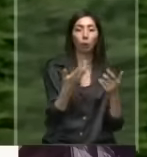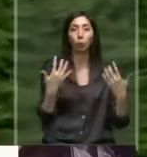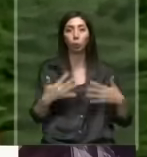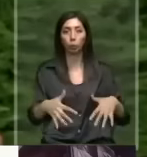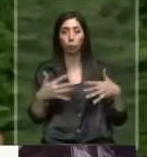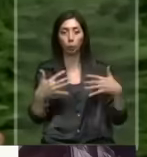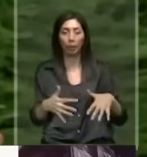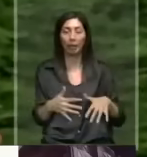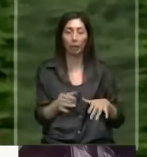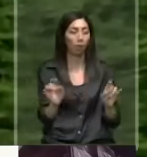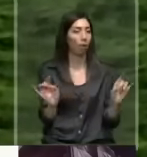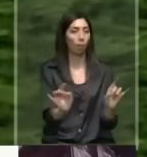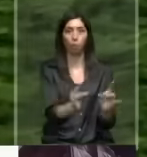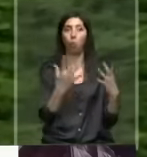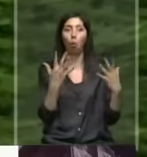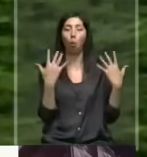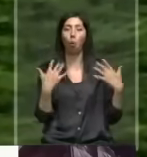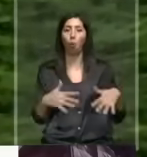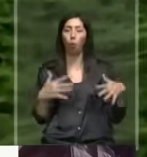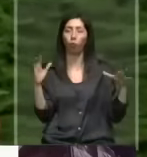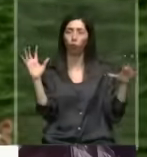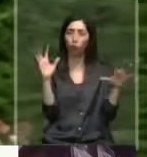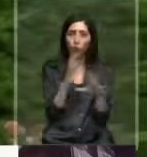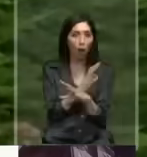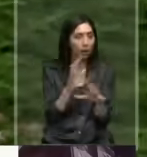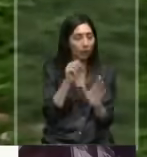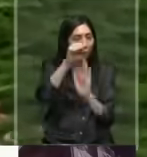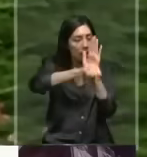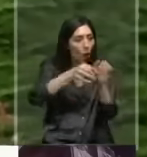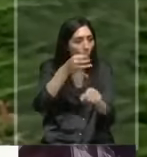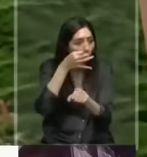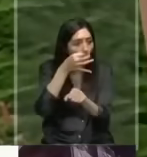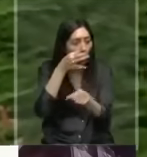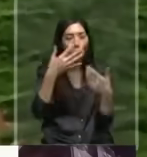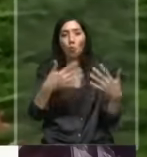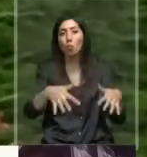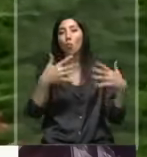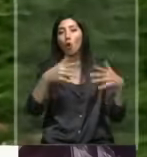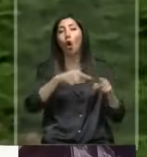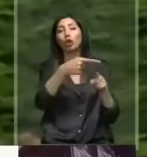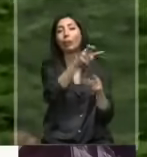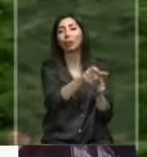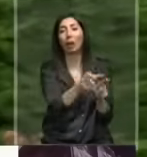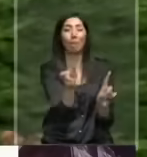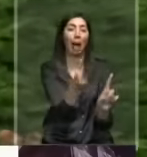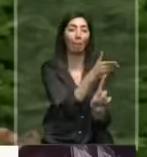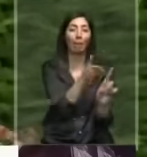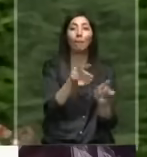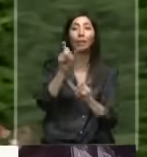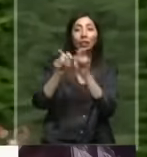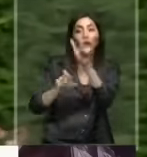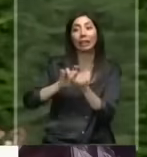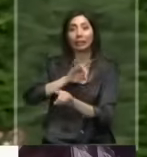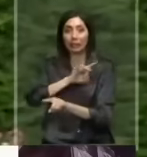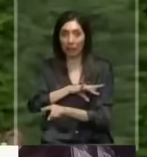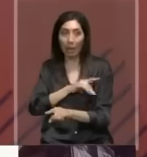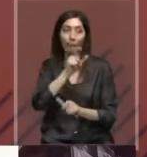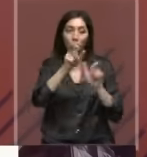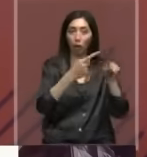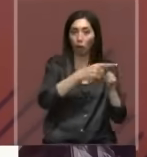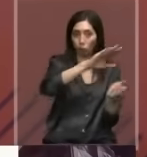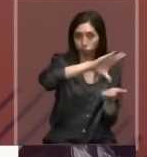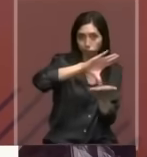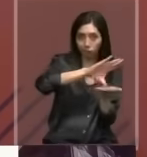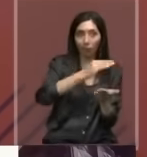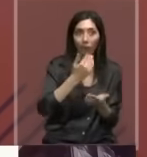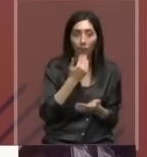realmente impactantes cuando se ven los videos de cómo torturaban a terceras personas y sujetos de nacionalidad chilena y extranjera en este caso también. Y